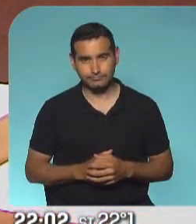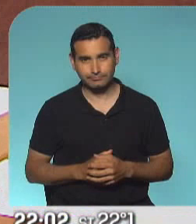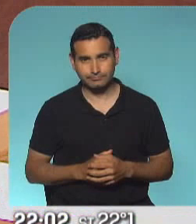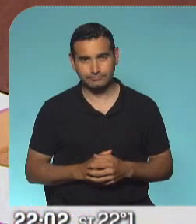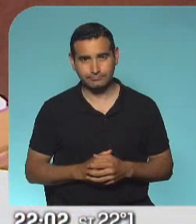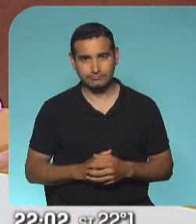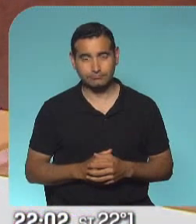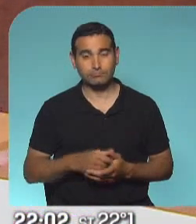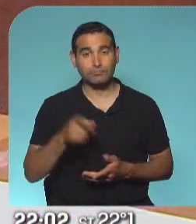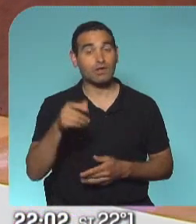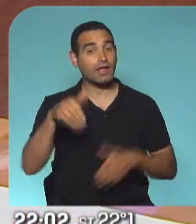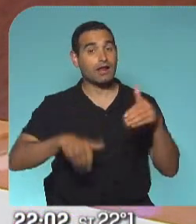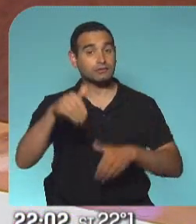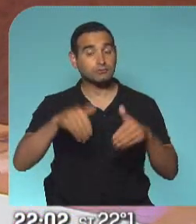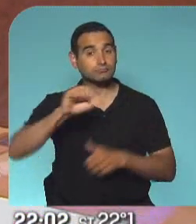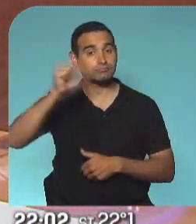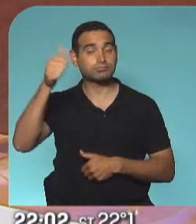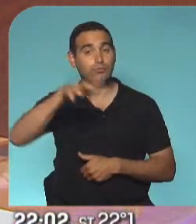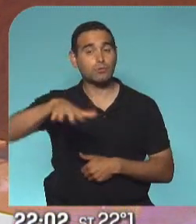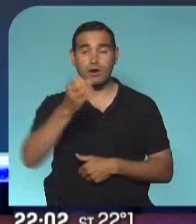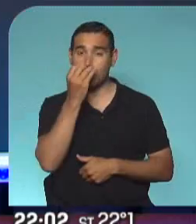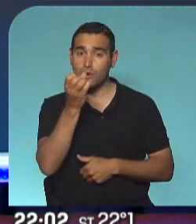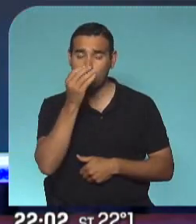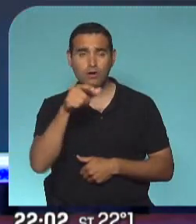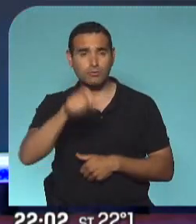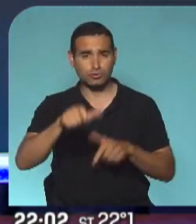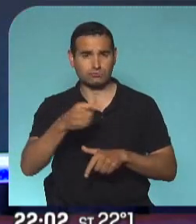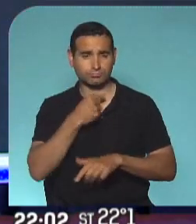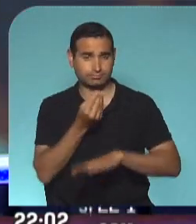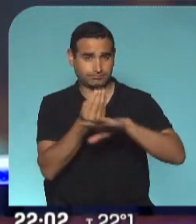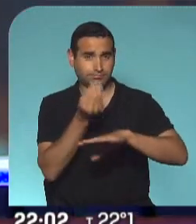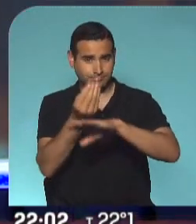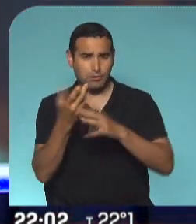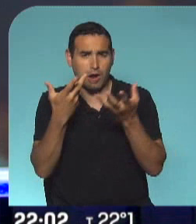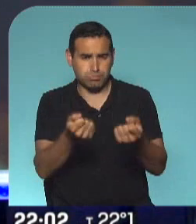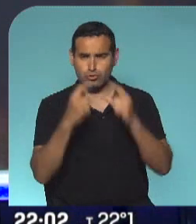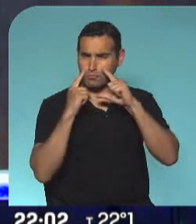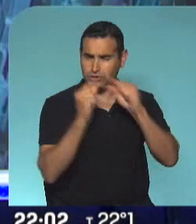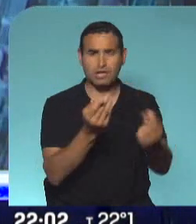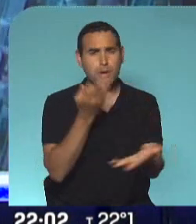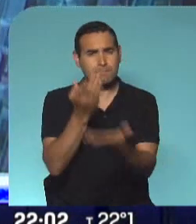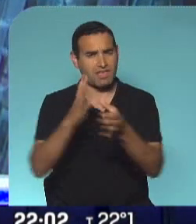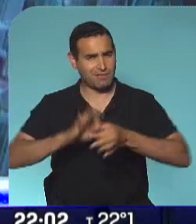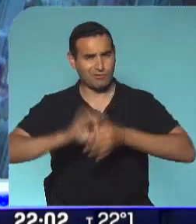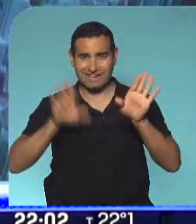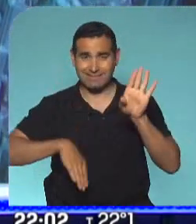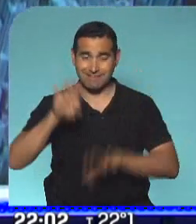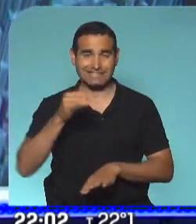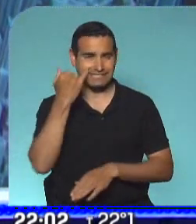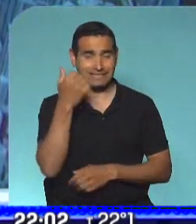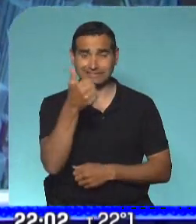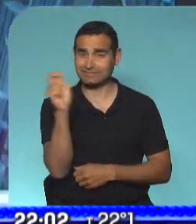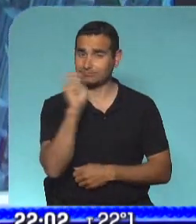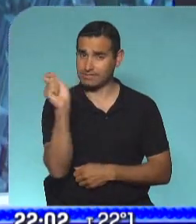El triunfo en unas elecciones en Hong Kong de los candidatos que apoyan una protesta que pide más democracia desde hace 6